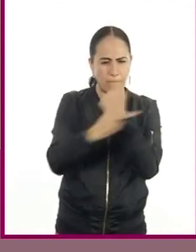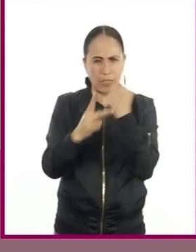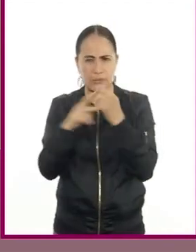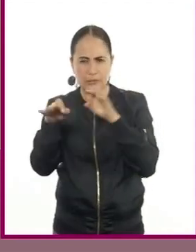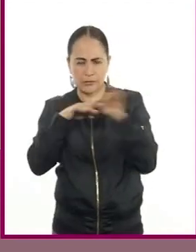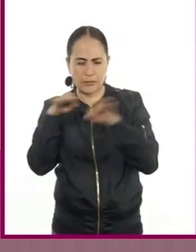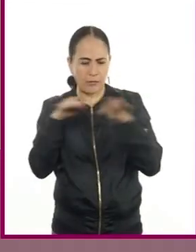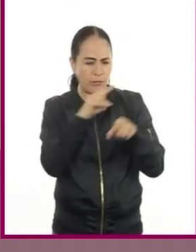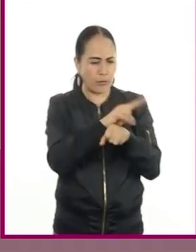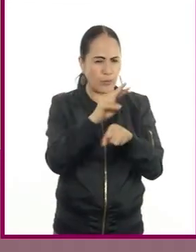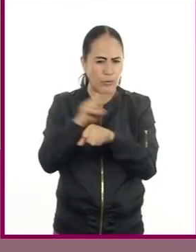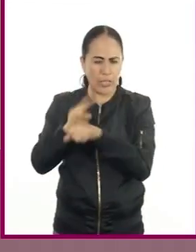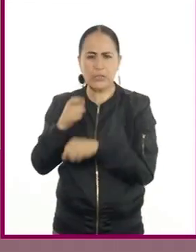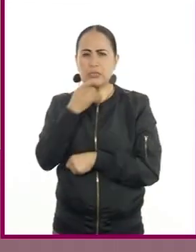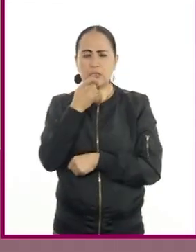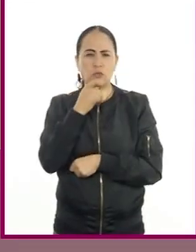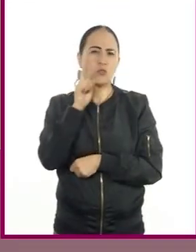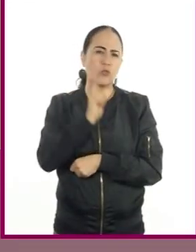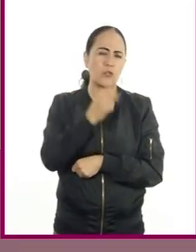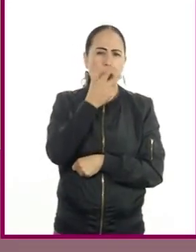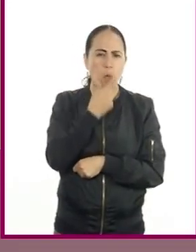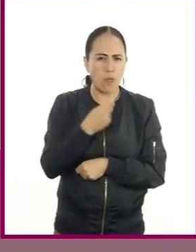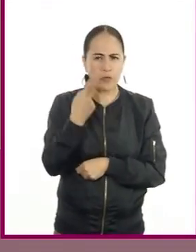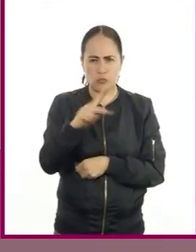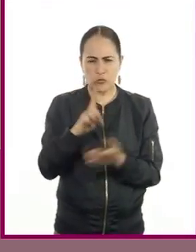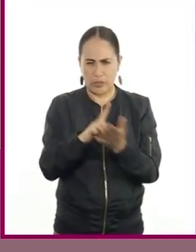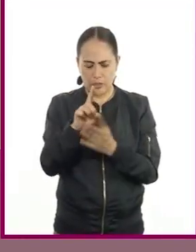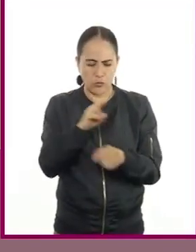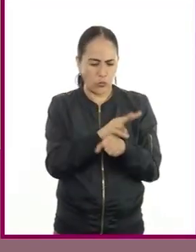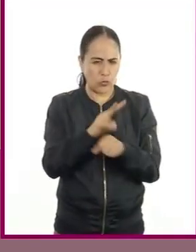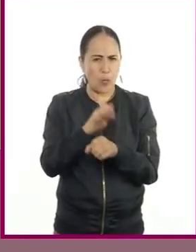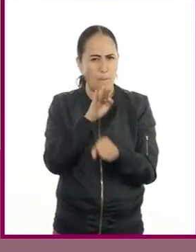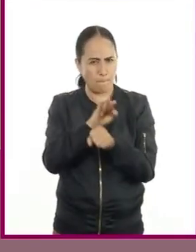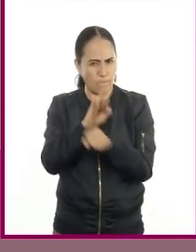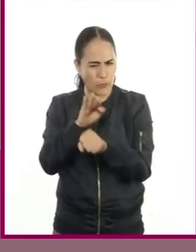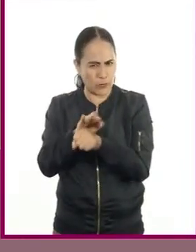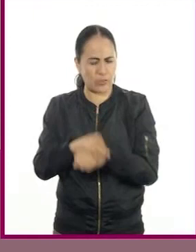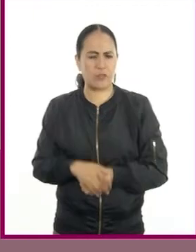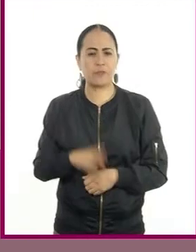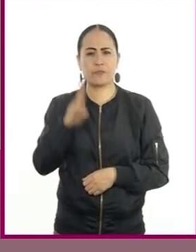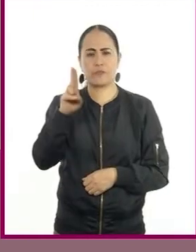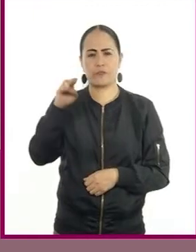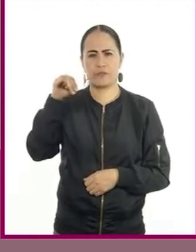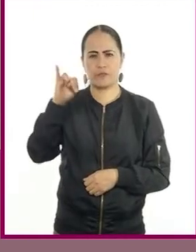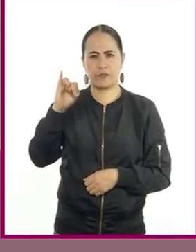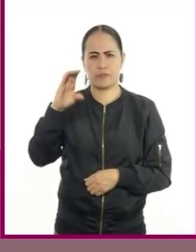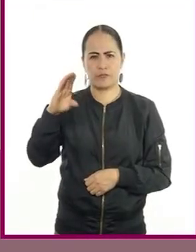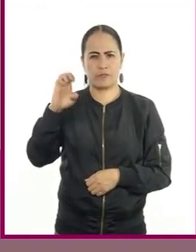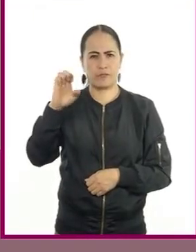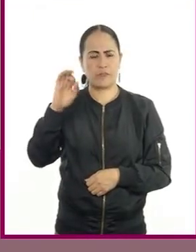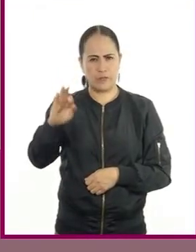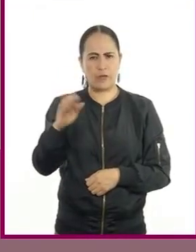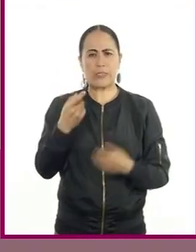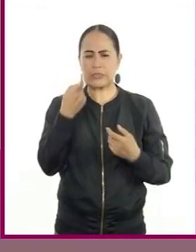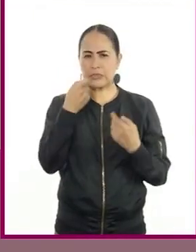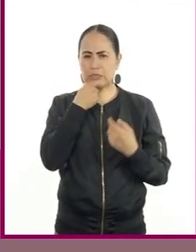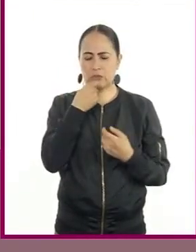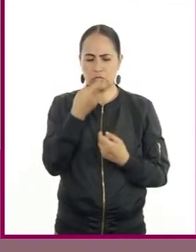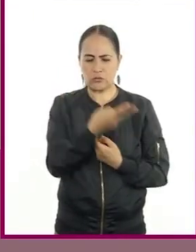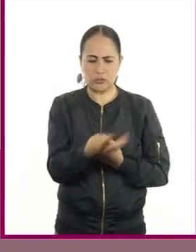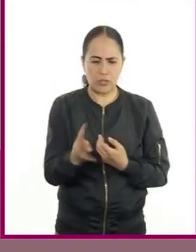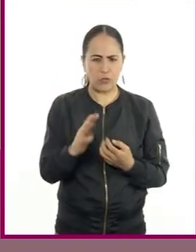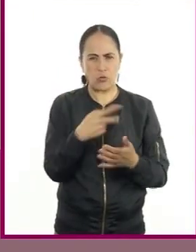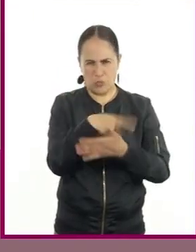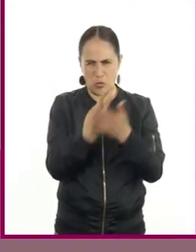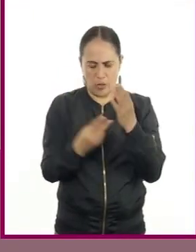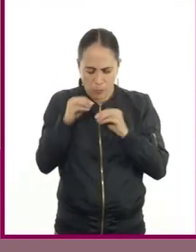los derechos humanos de todas las niñas y los niños. UNICEF también realiza misiones de protección a la infancia, promueve la